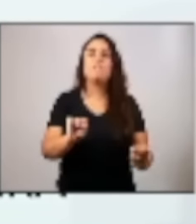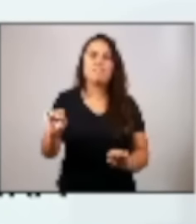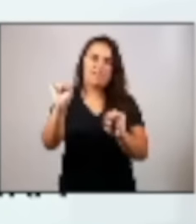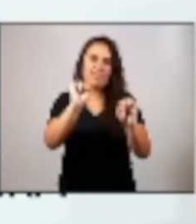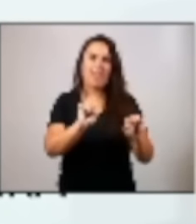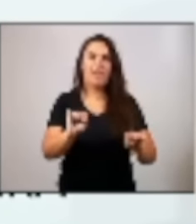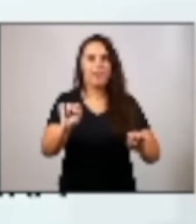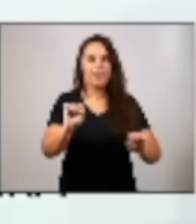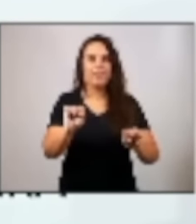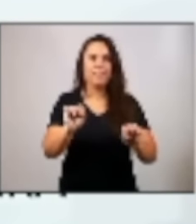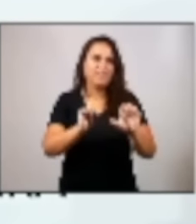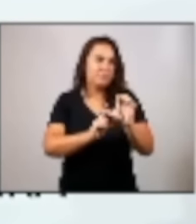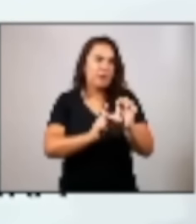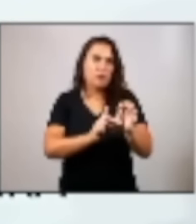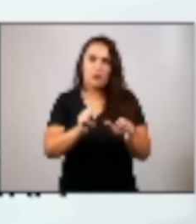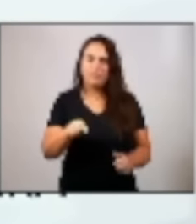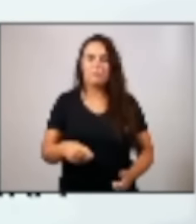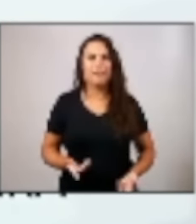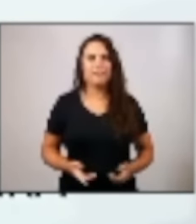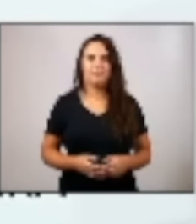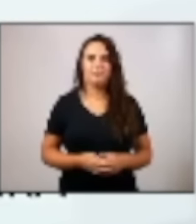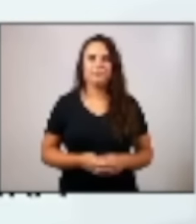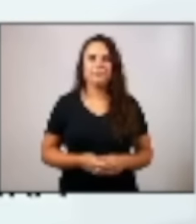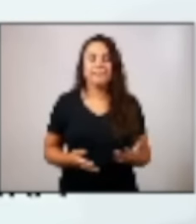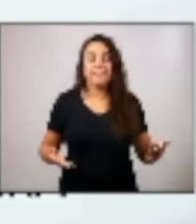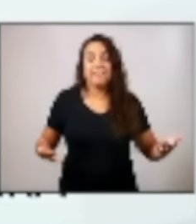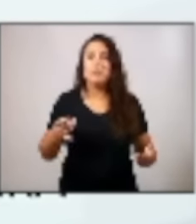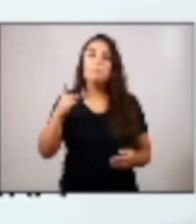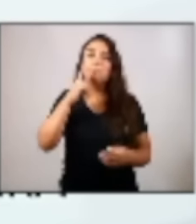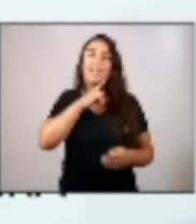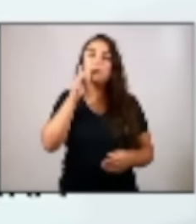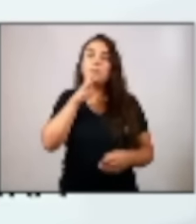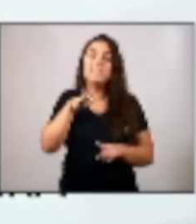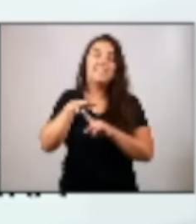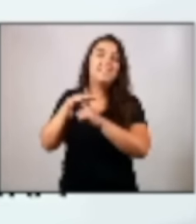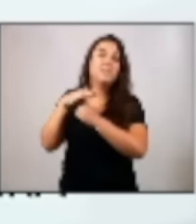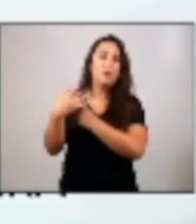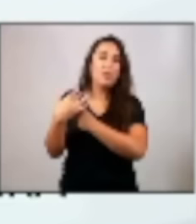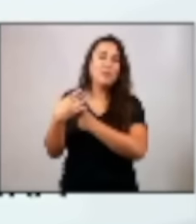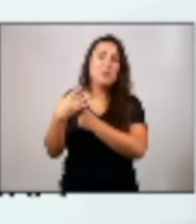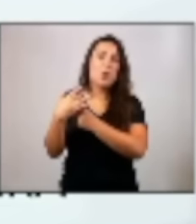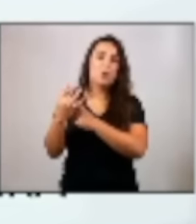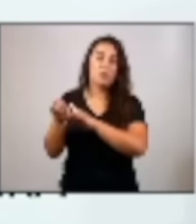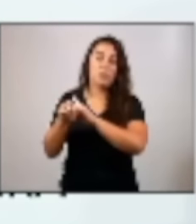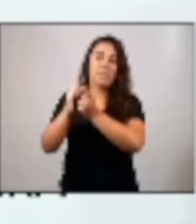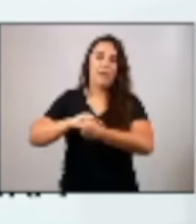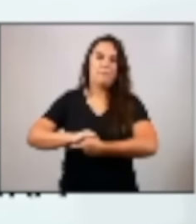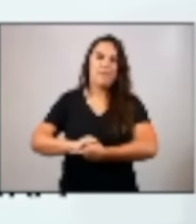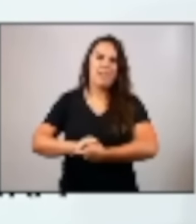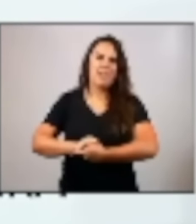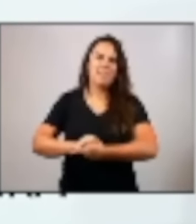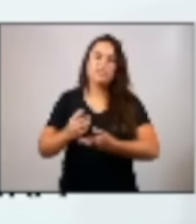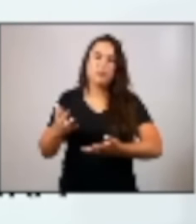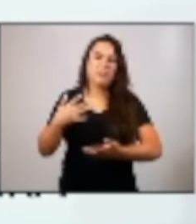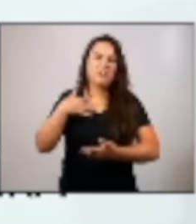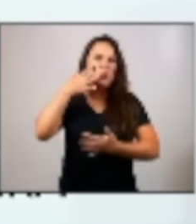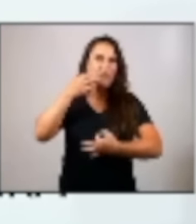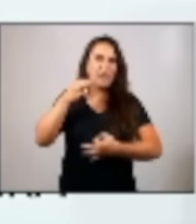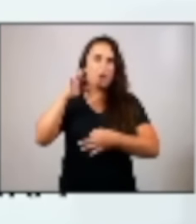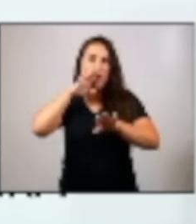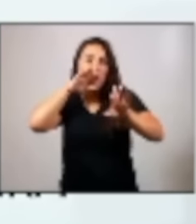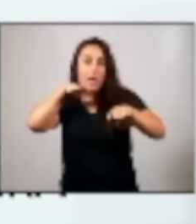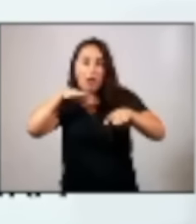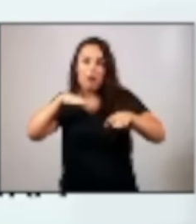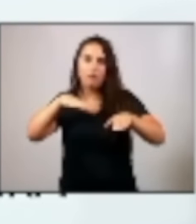a Extremadura. Desgraciadamente nos han cambiado las reglas del juego a mitad de partido y a mí no me parece leal, no me